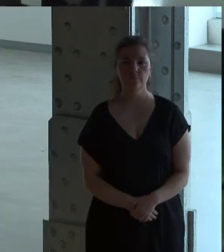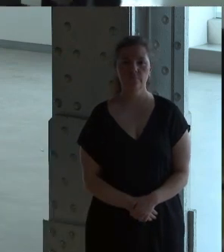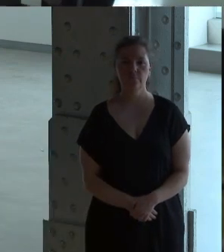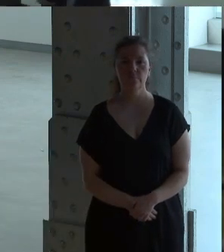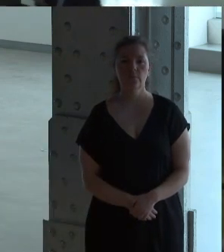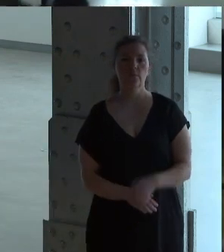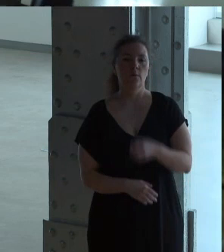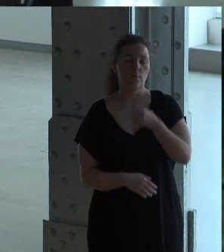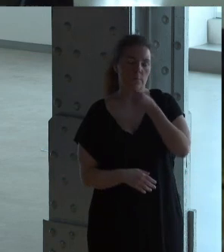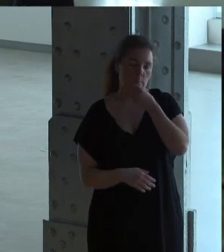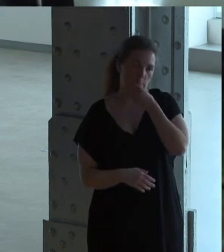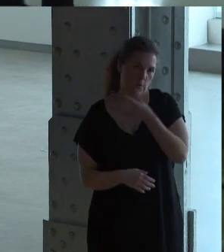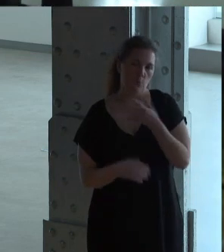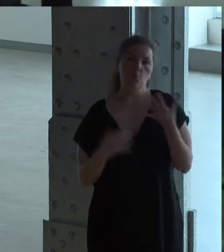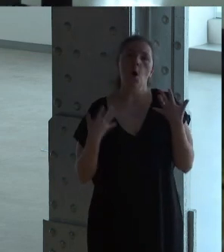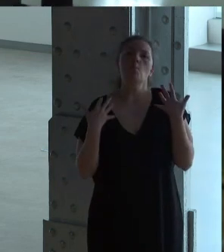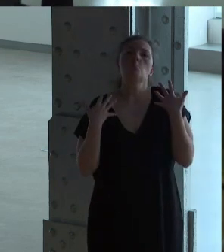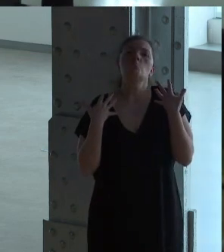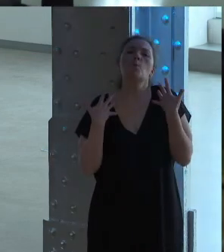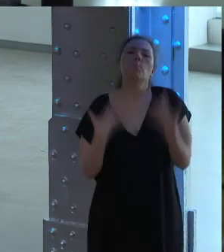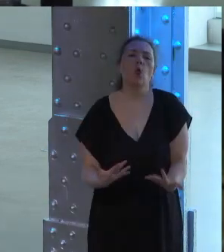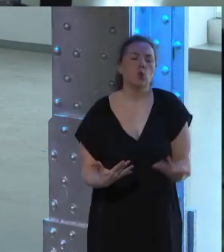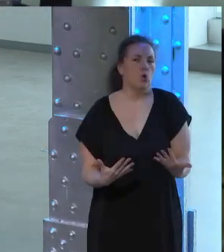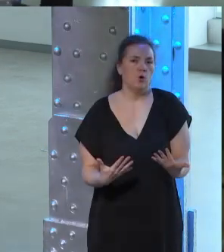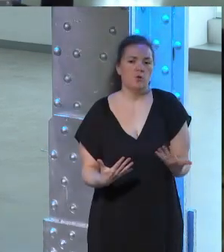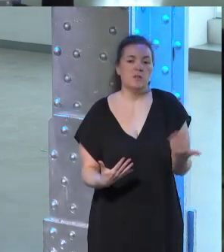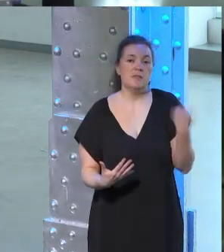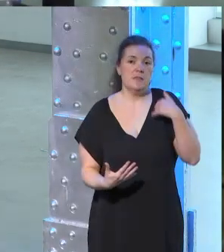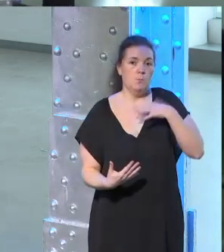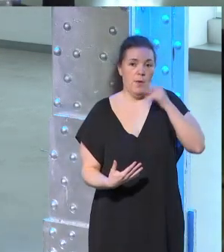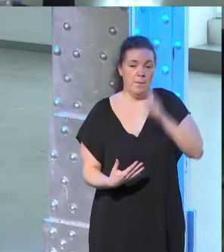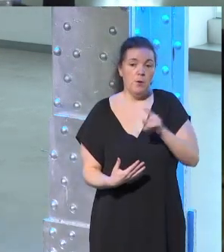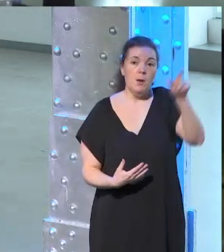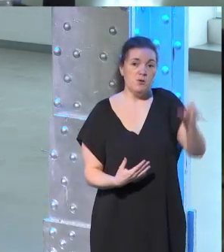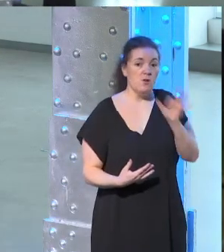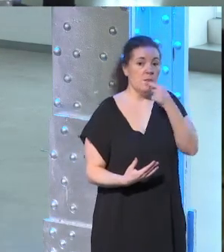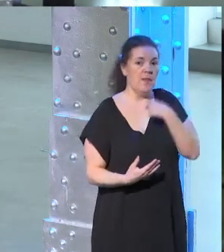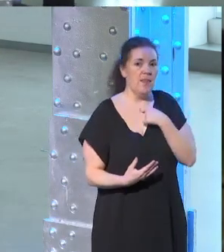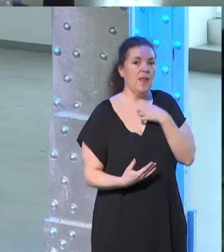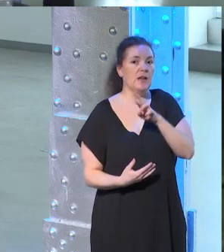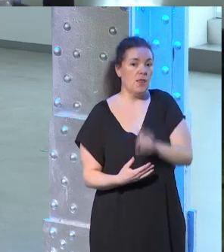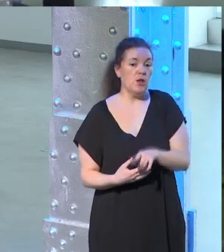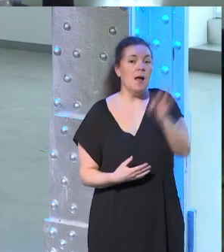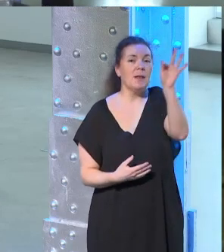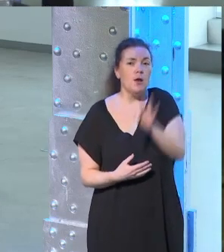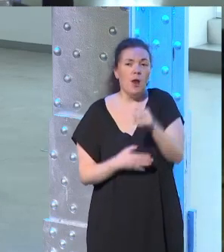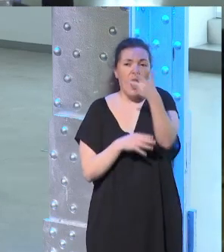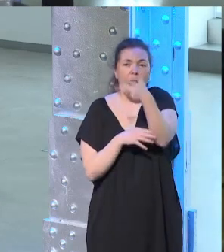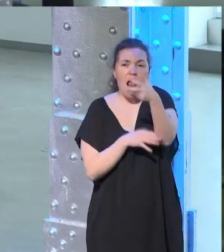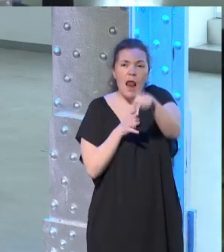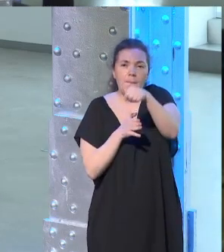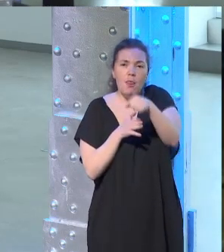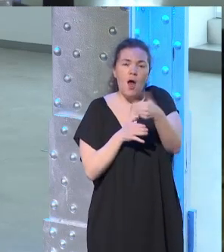Muy pronto, ya, es cuando esto se puede ver. Una persona me decía ahora con toda razón, esta película se hizo hace algunos años, era